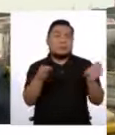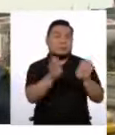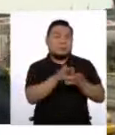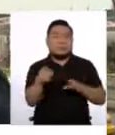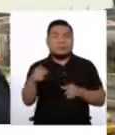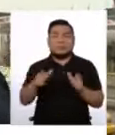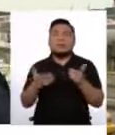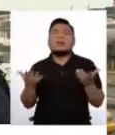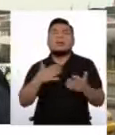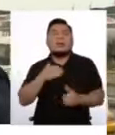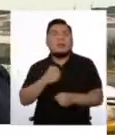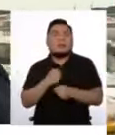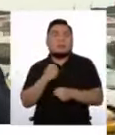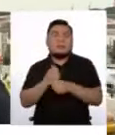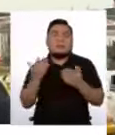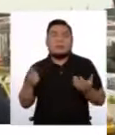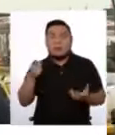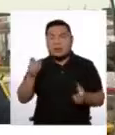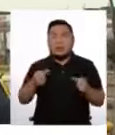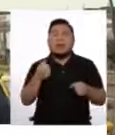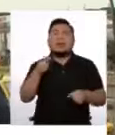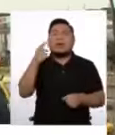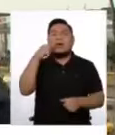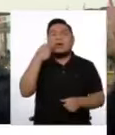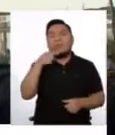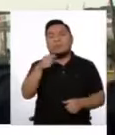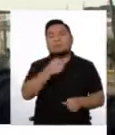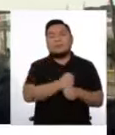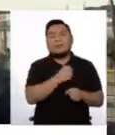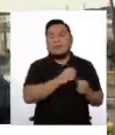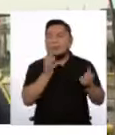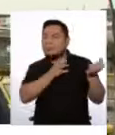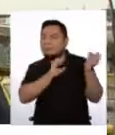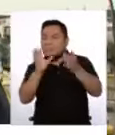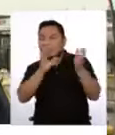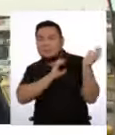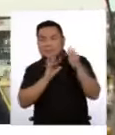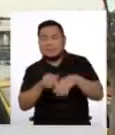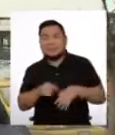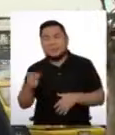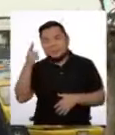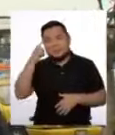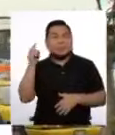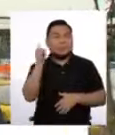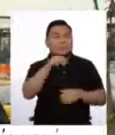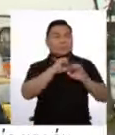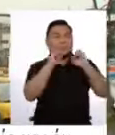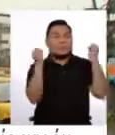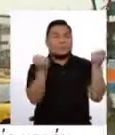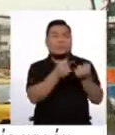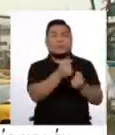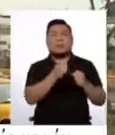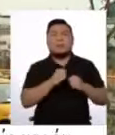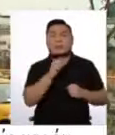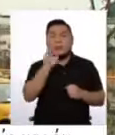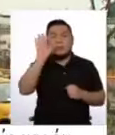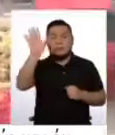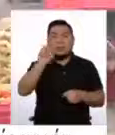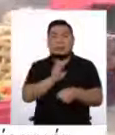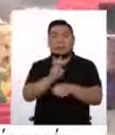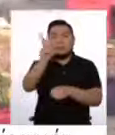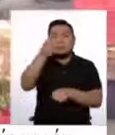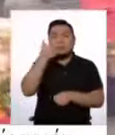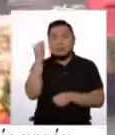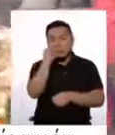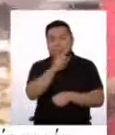que hacen carga y descarga en la periferia de mi distrito, en el complejo deportivo que ellos tienen en la Victoria.